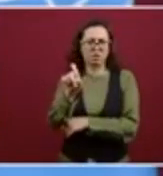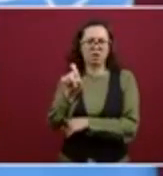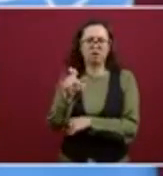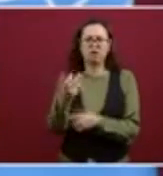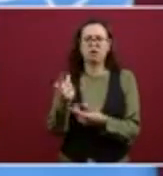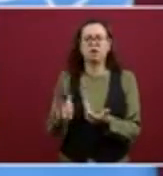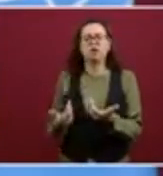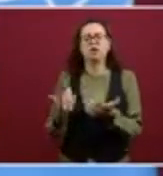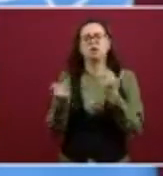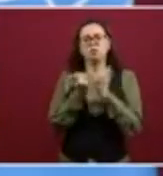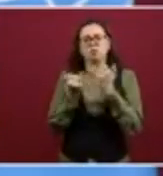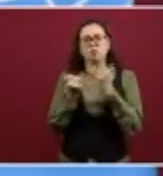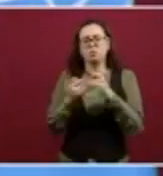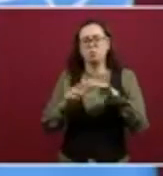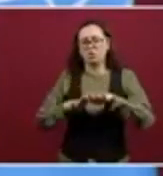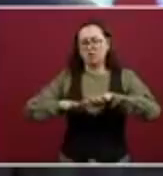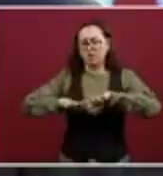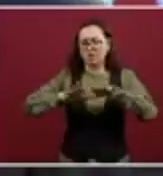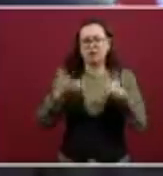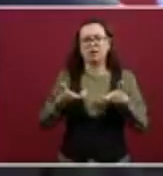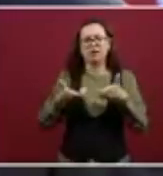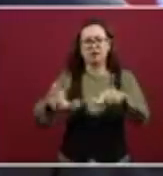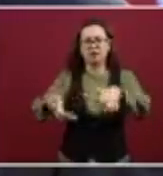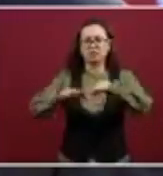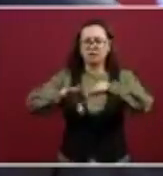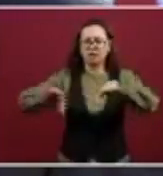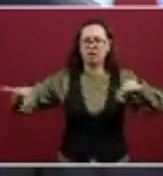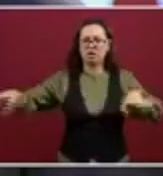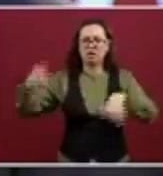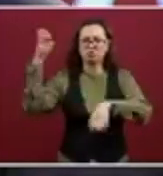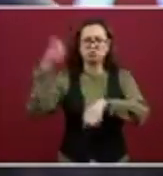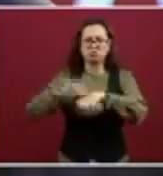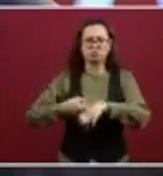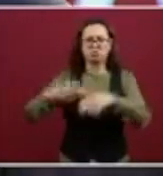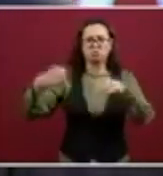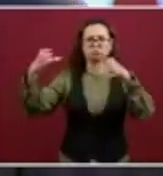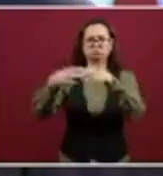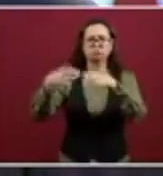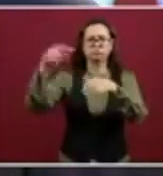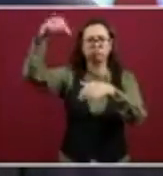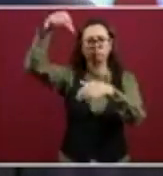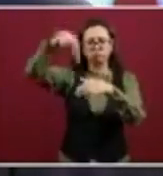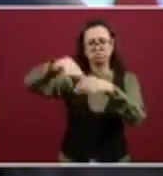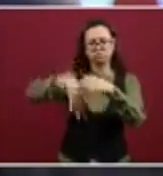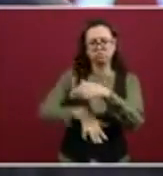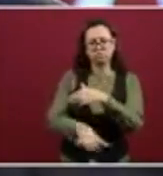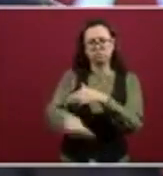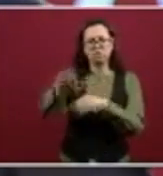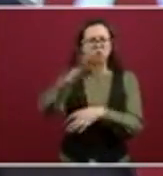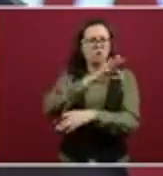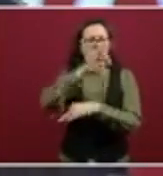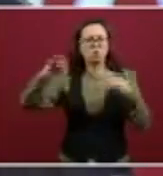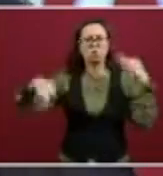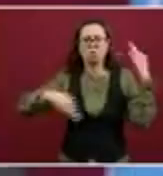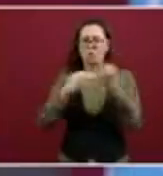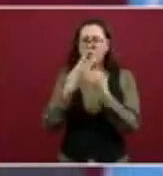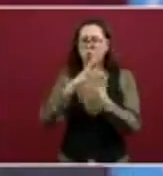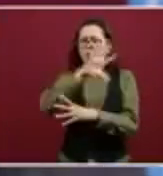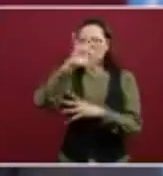con drenaje, pavimentación, todo lo que es desarrollo urbano. Este año es una